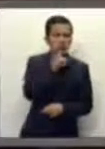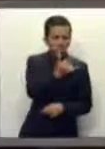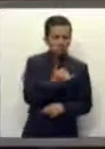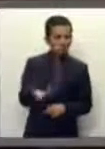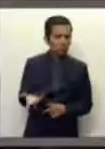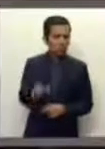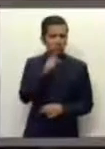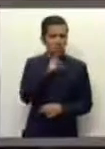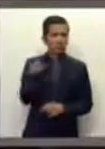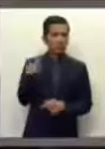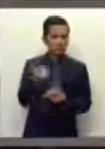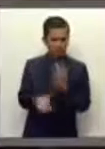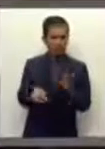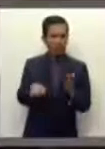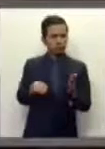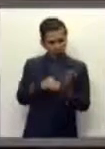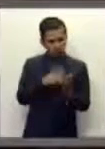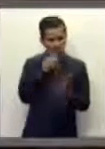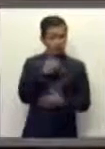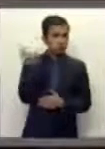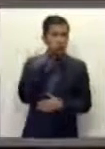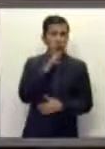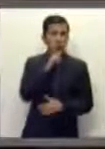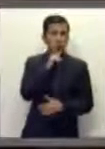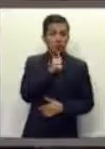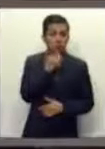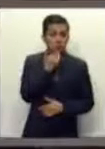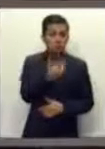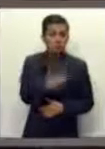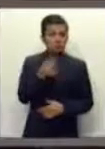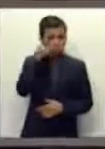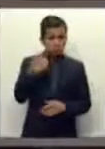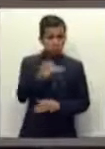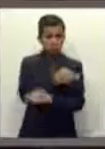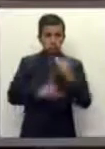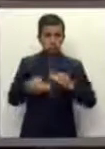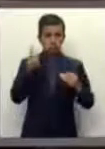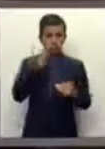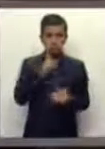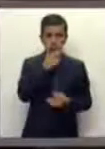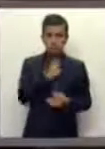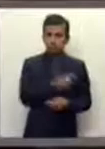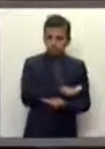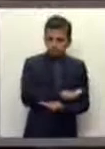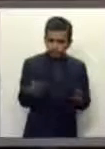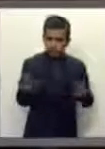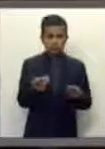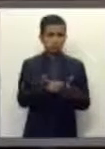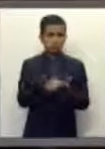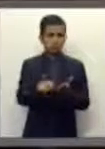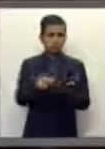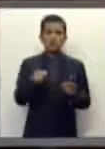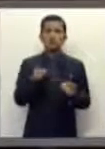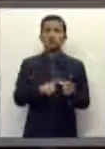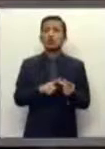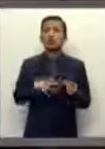a mencionar su incapacidad para que todas y todos disfrutemos de los derechos consagrados en la